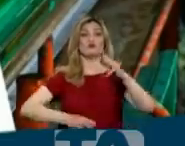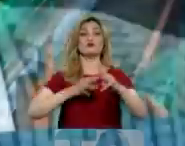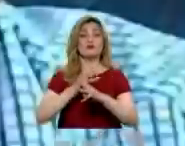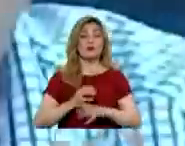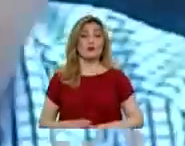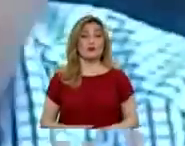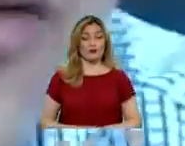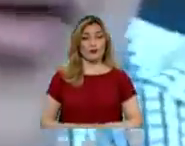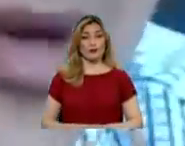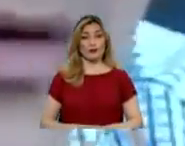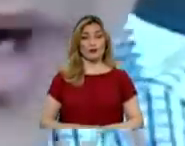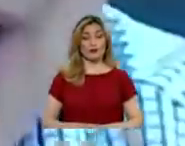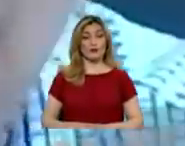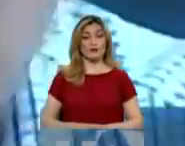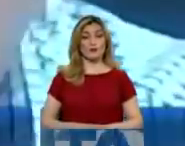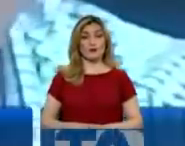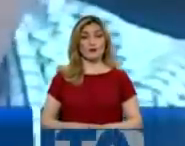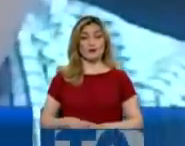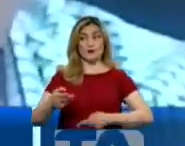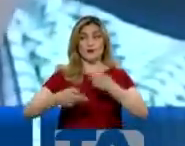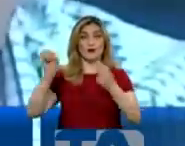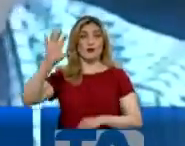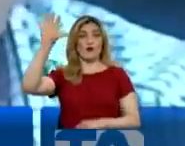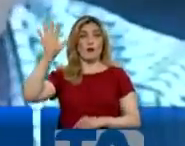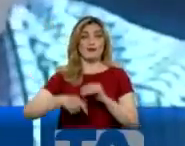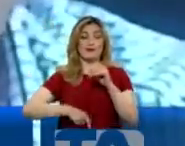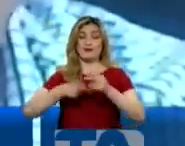de banano el cual es nuestro mayor mercado euro